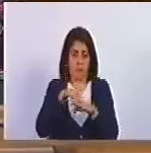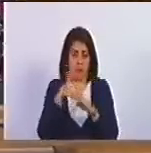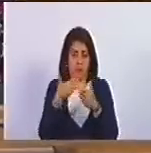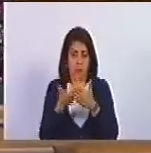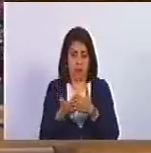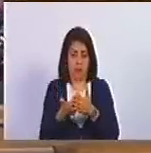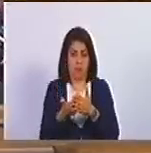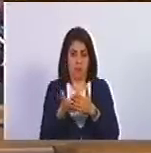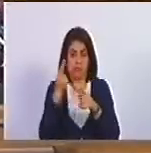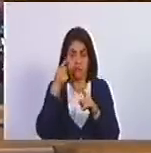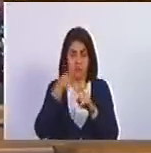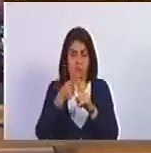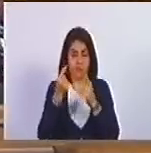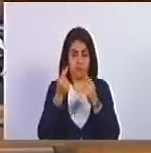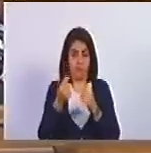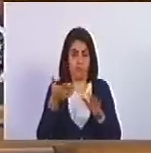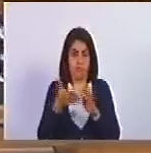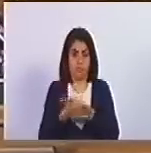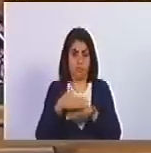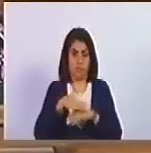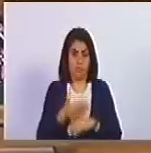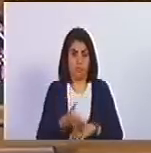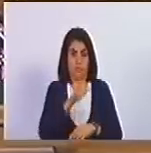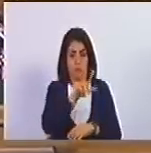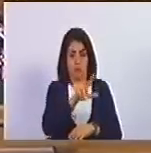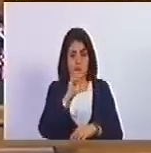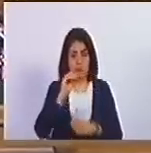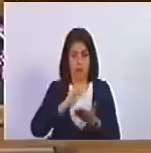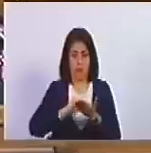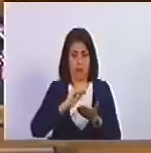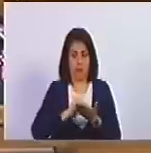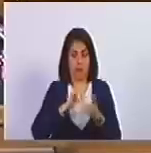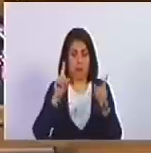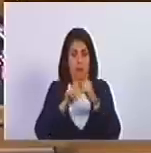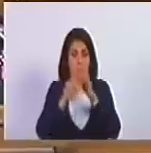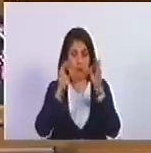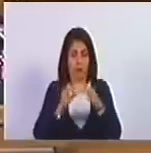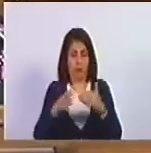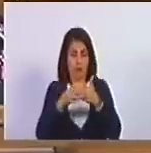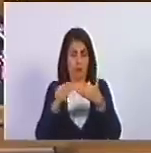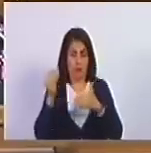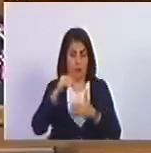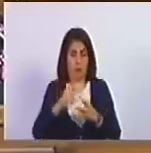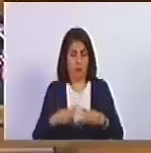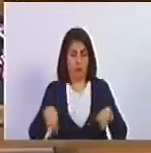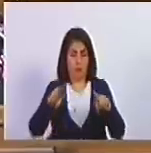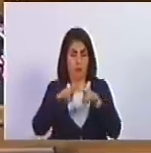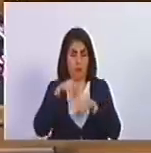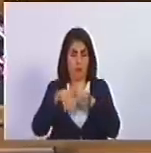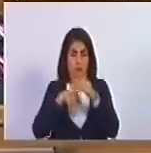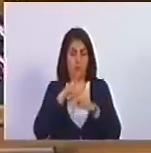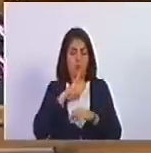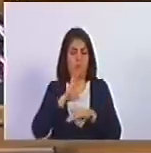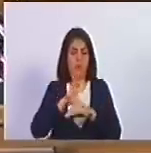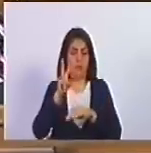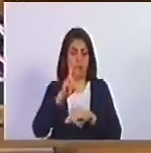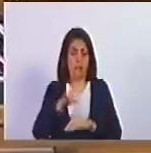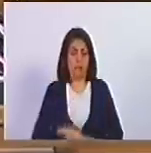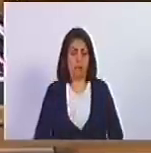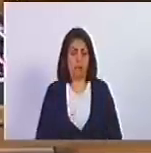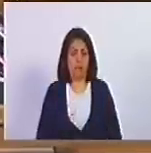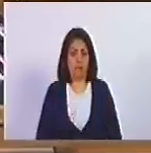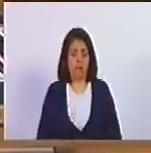hasta un monto en bolívares equivalente a 30 veces el tipo de cambio oficial de la moneda de mayor valor publicado por el Banco Central de